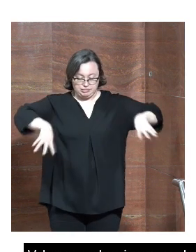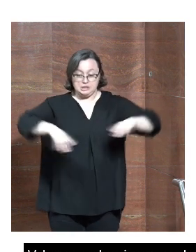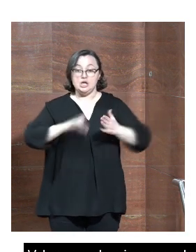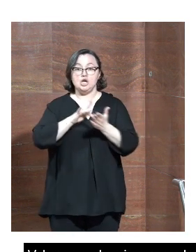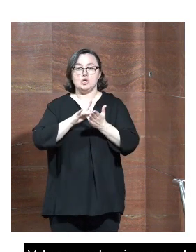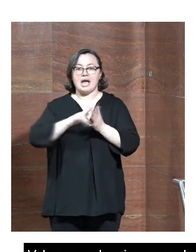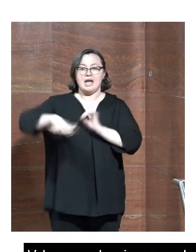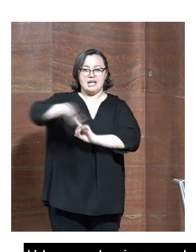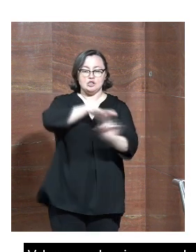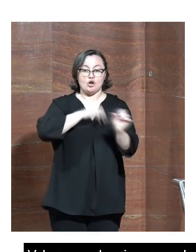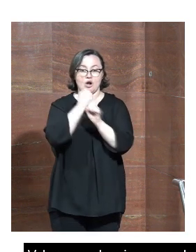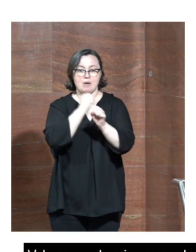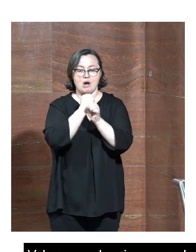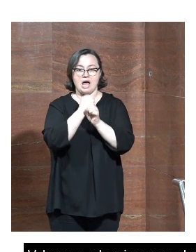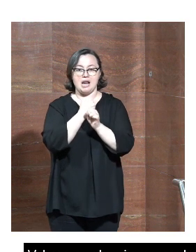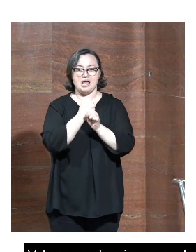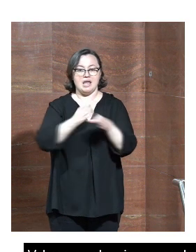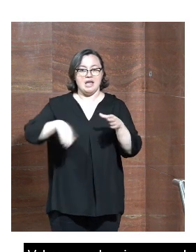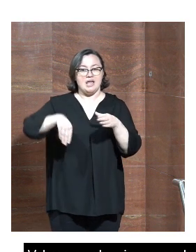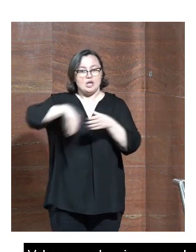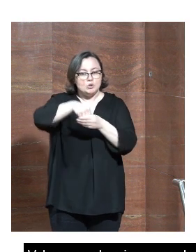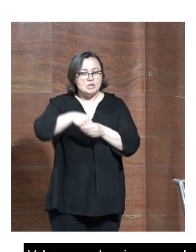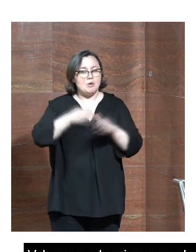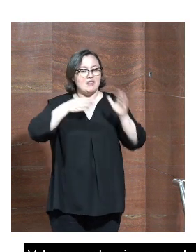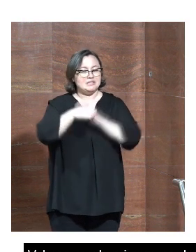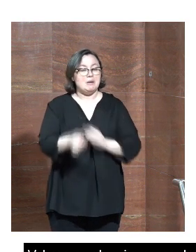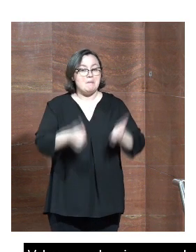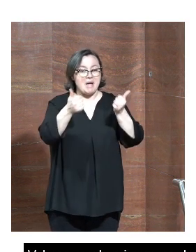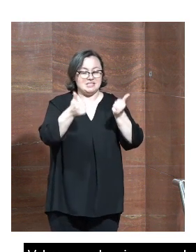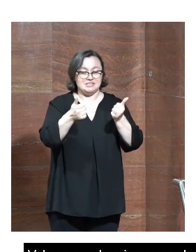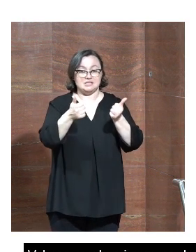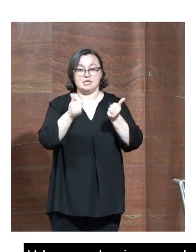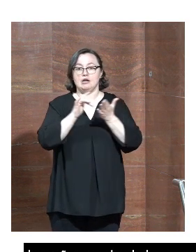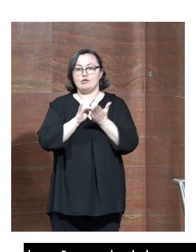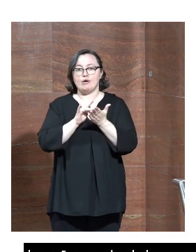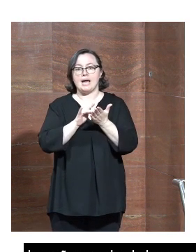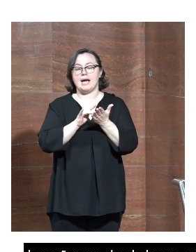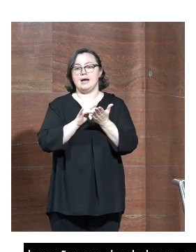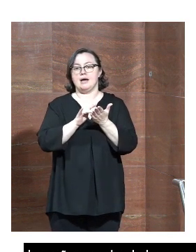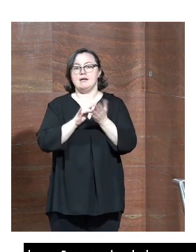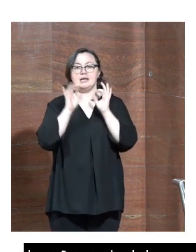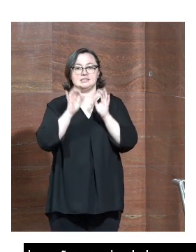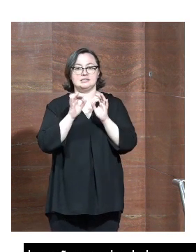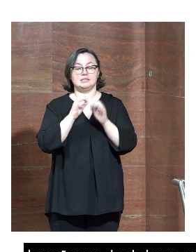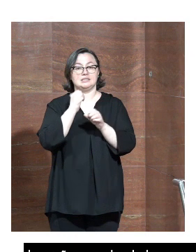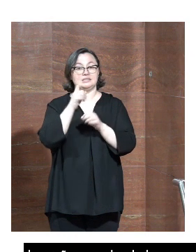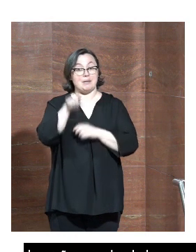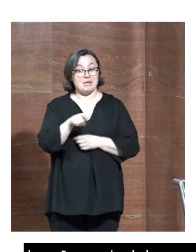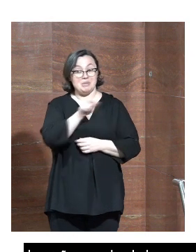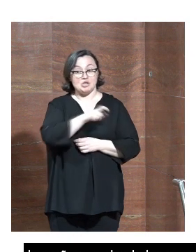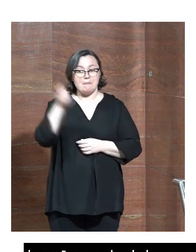que el entorno laboral es más accesible e inclusivo, pasando por que se incorporan cada vez